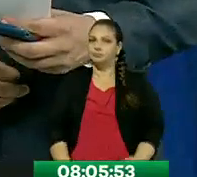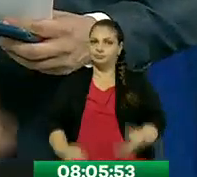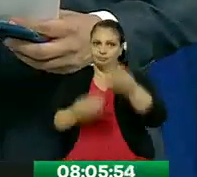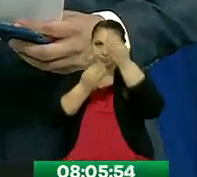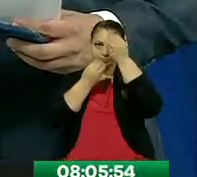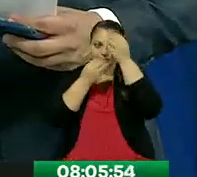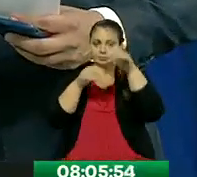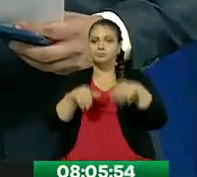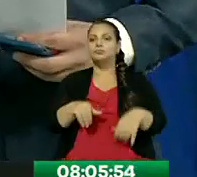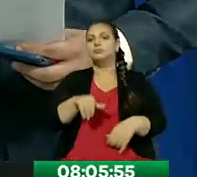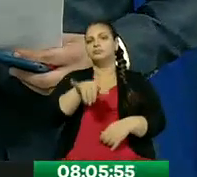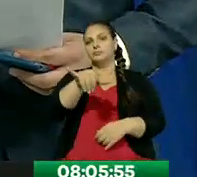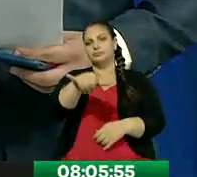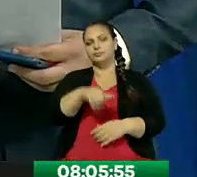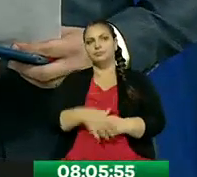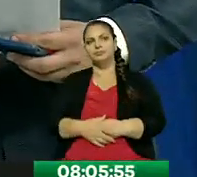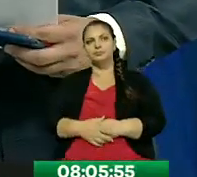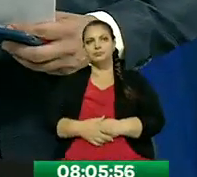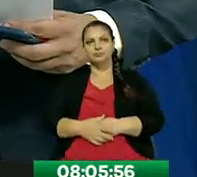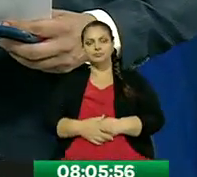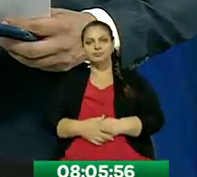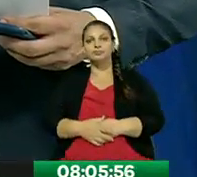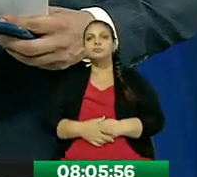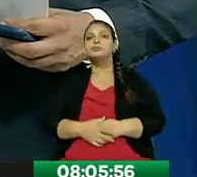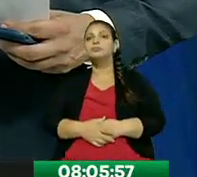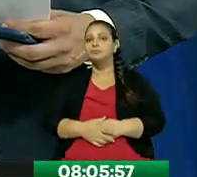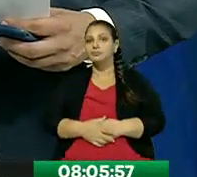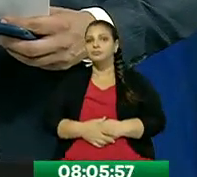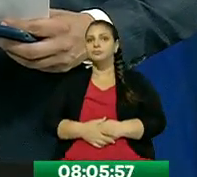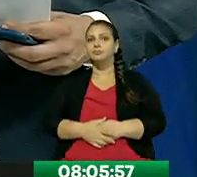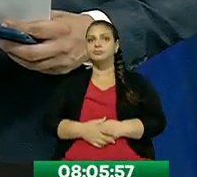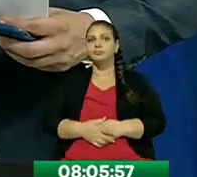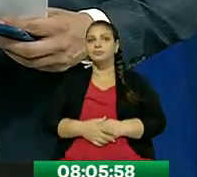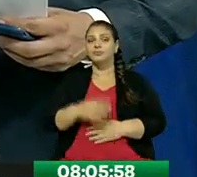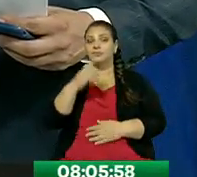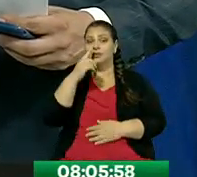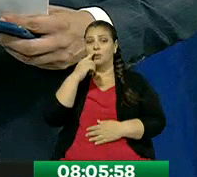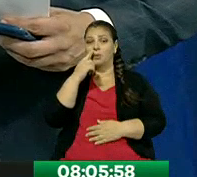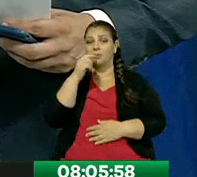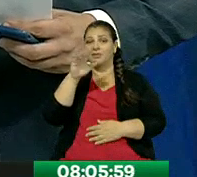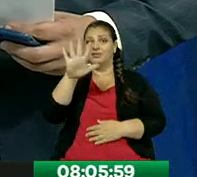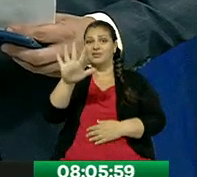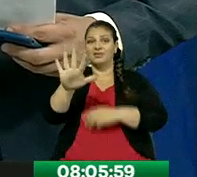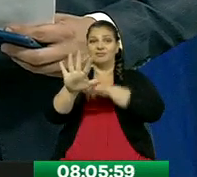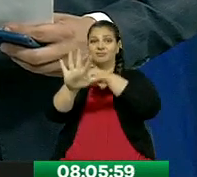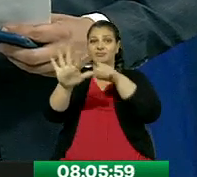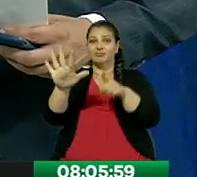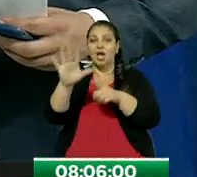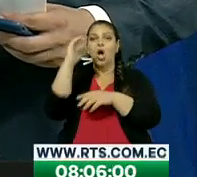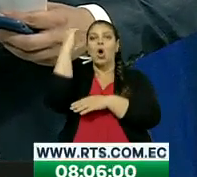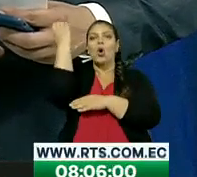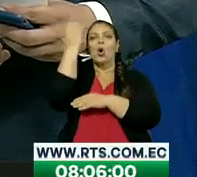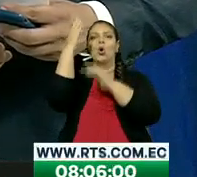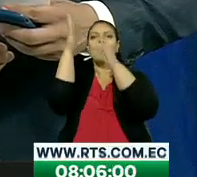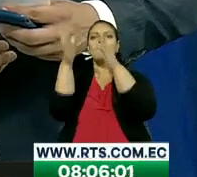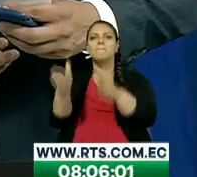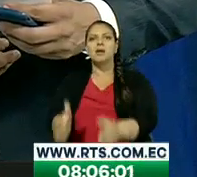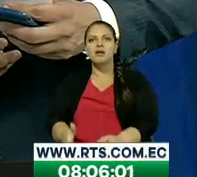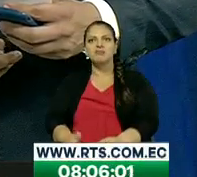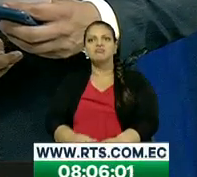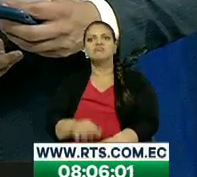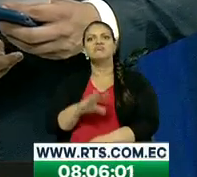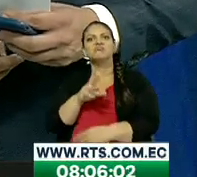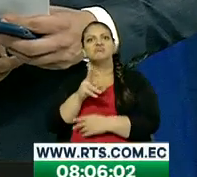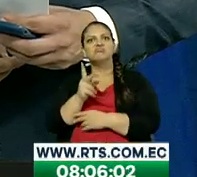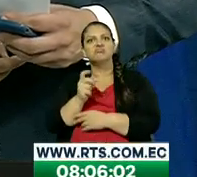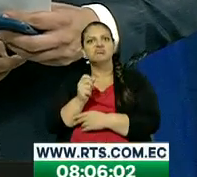que 5 personas de origen colombiano fueron detenidas la noche de este domingo acusadas de pretender robar esto al interior